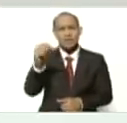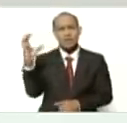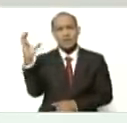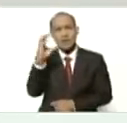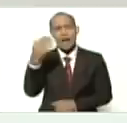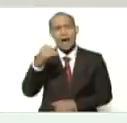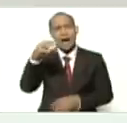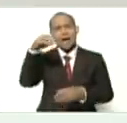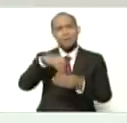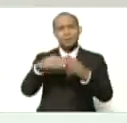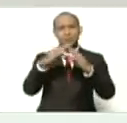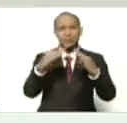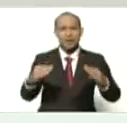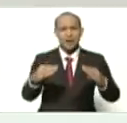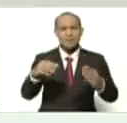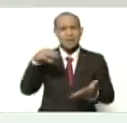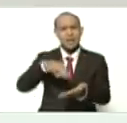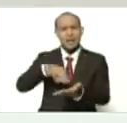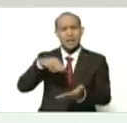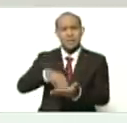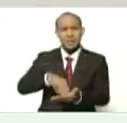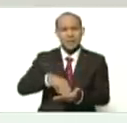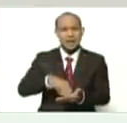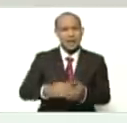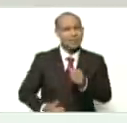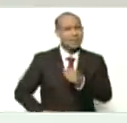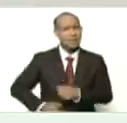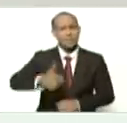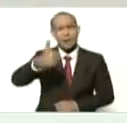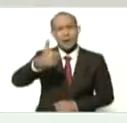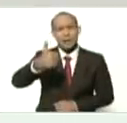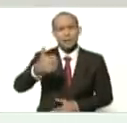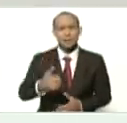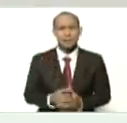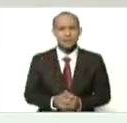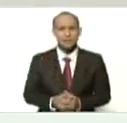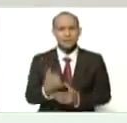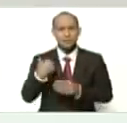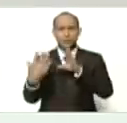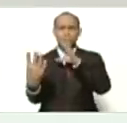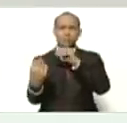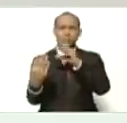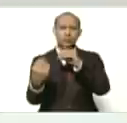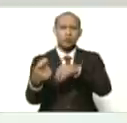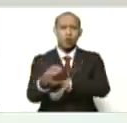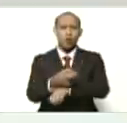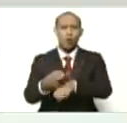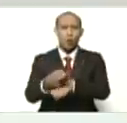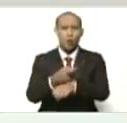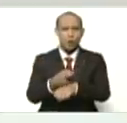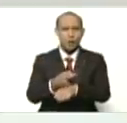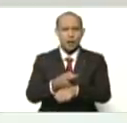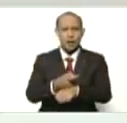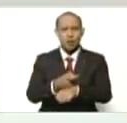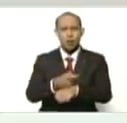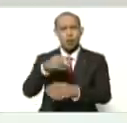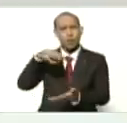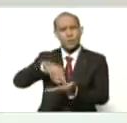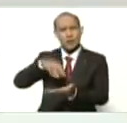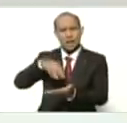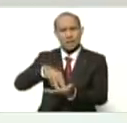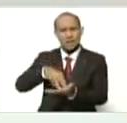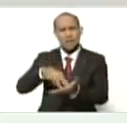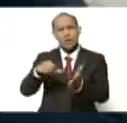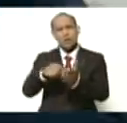y en miranda el número es mucho más alto estamos aquí en conversación con el gobernador héctor rodríguez donde